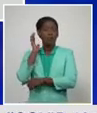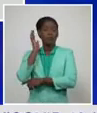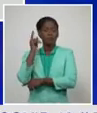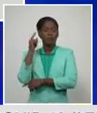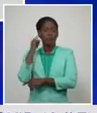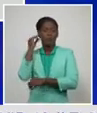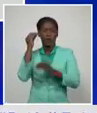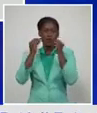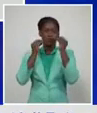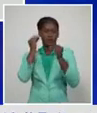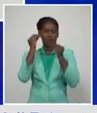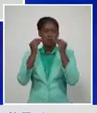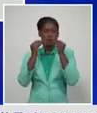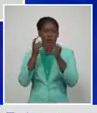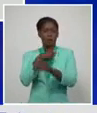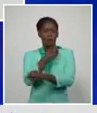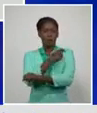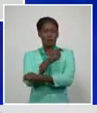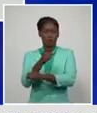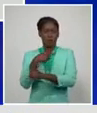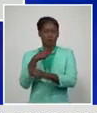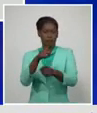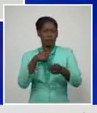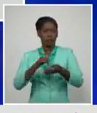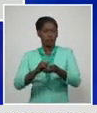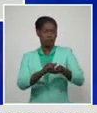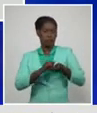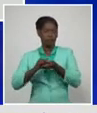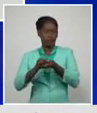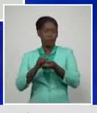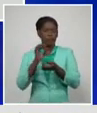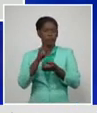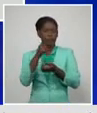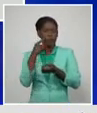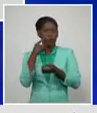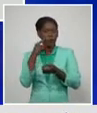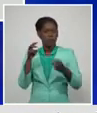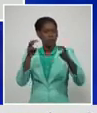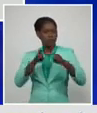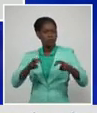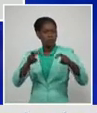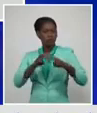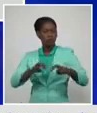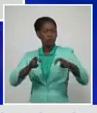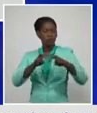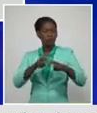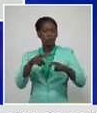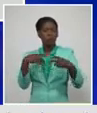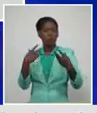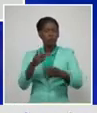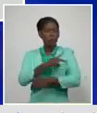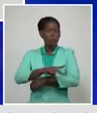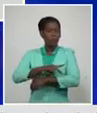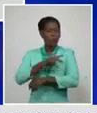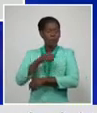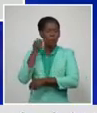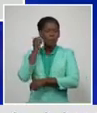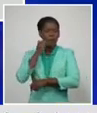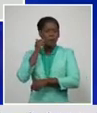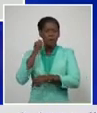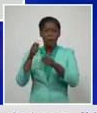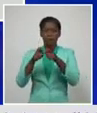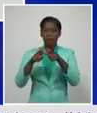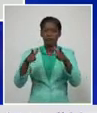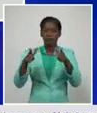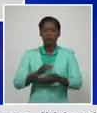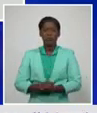con el profesor Tomás Rivas, me ratificaba que Francia se fue a la cabeza. Recuerdan que aquí siempre había estado Estados